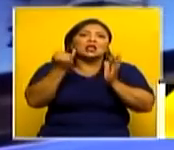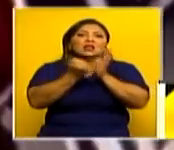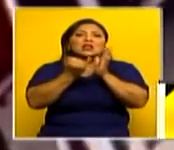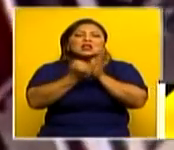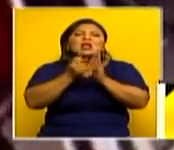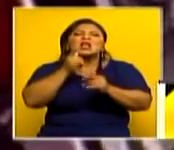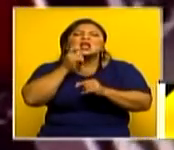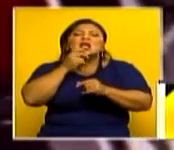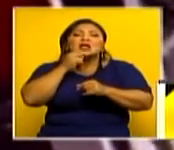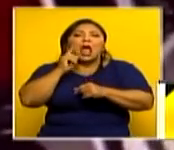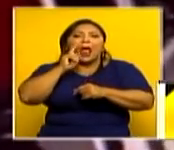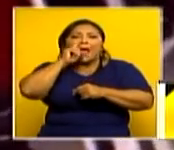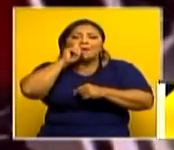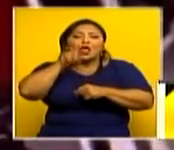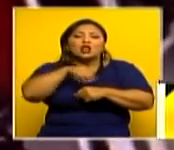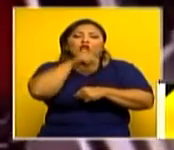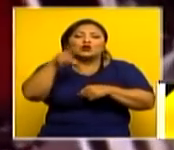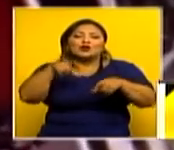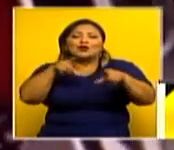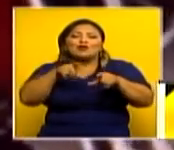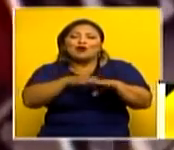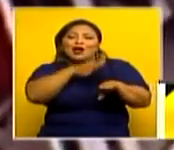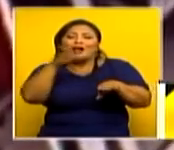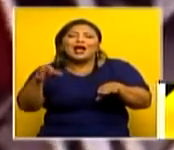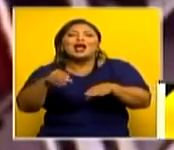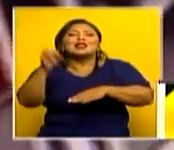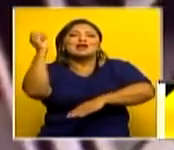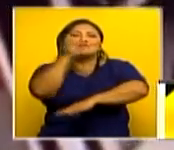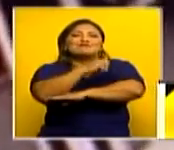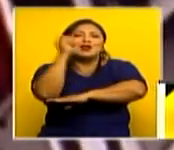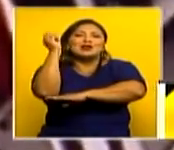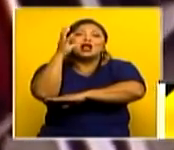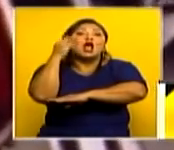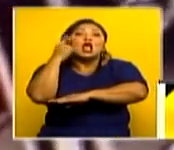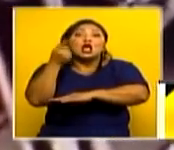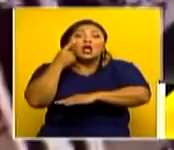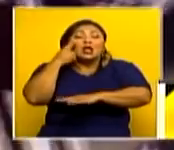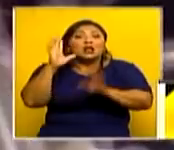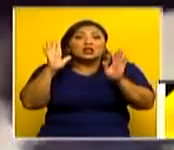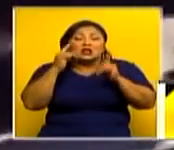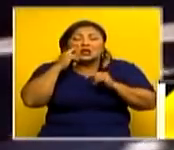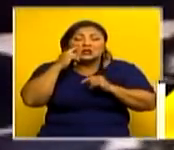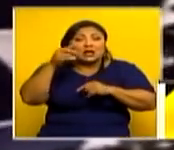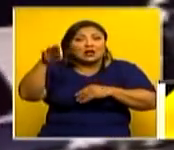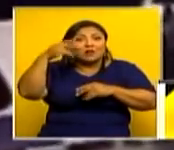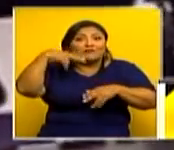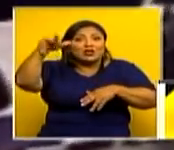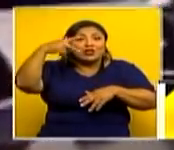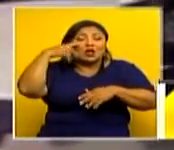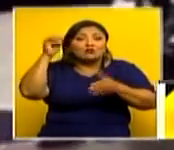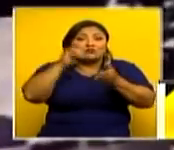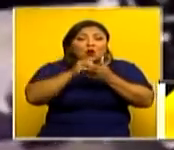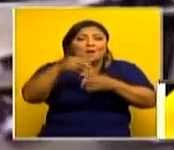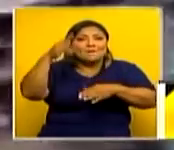identificada y sería empleada de otro local del mismo mall. El video está en manos de la policía para la correspondiente investigación.